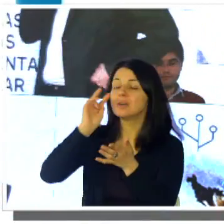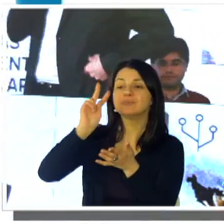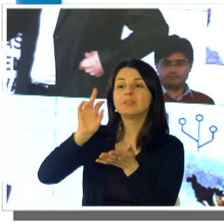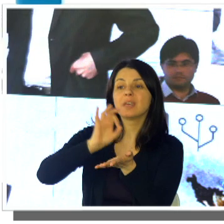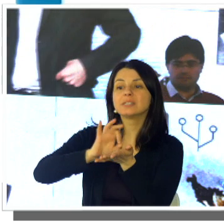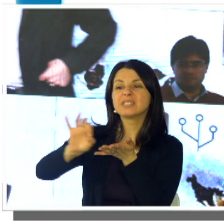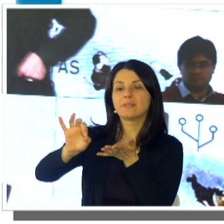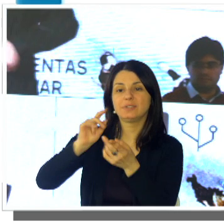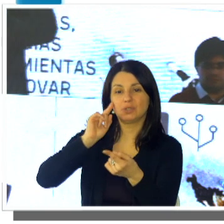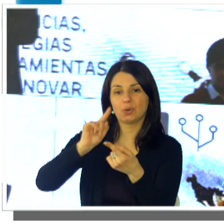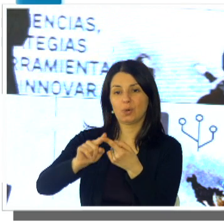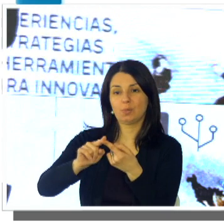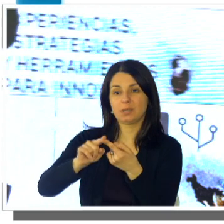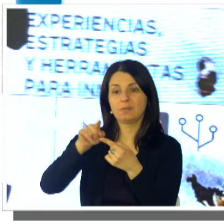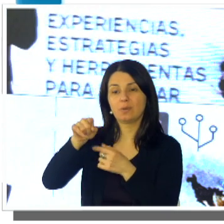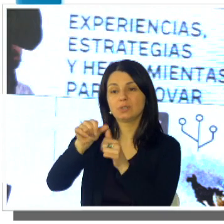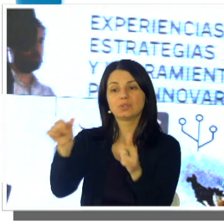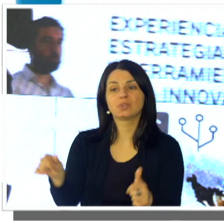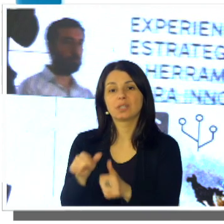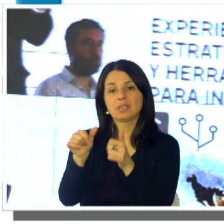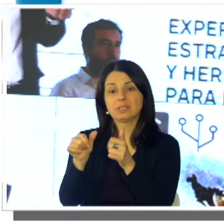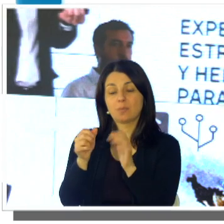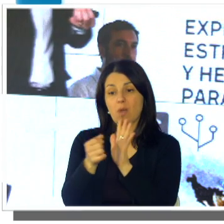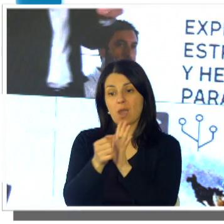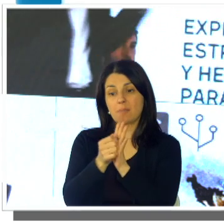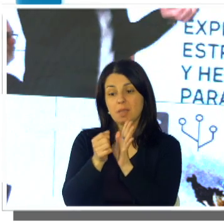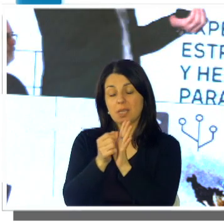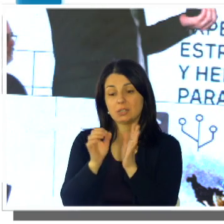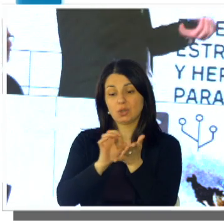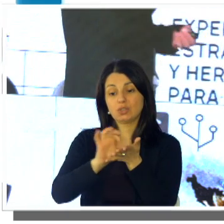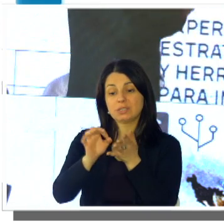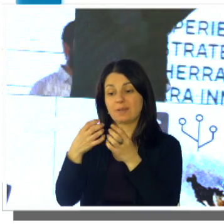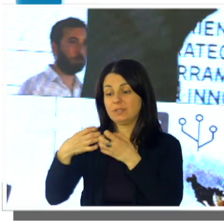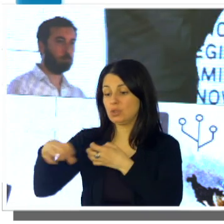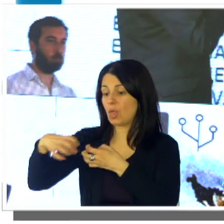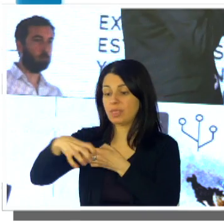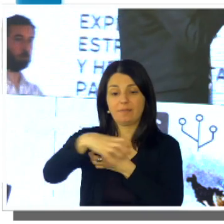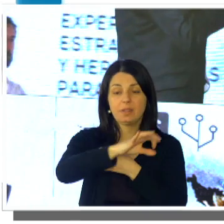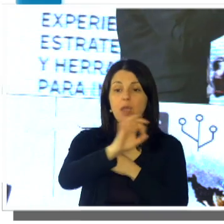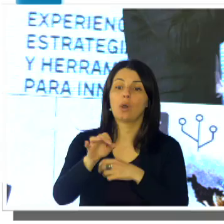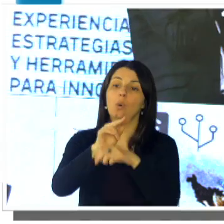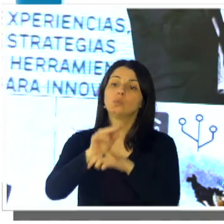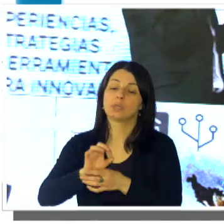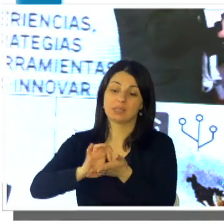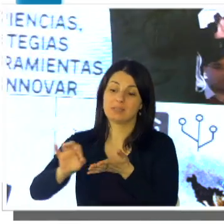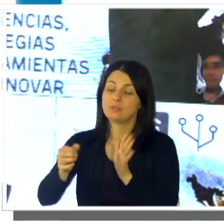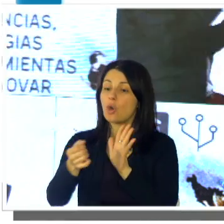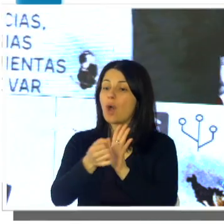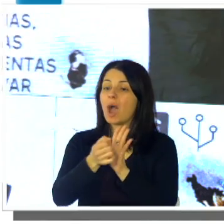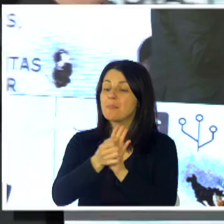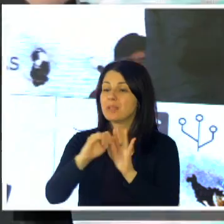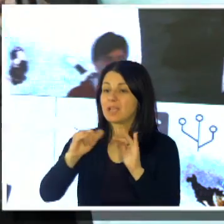Estas arquitecturas lo que hacemos es dividir la aplicación en servicios o utilizar servicios de aplicaciones ya